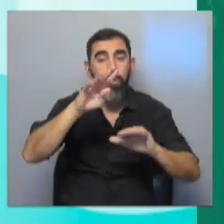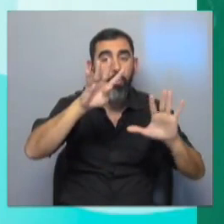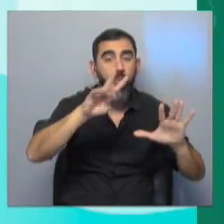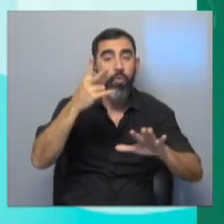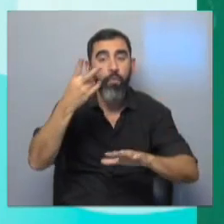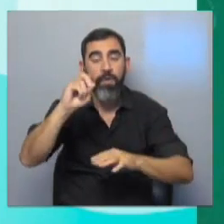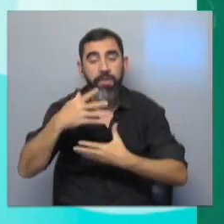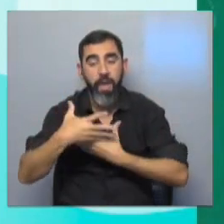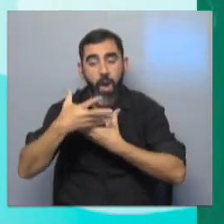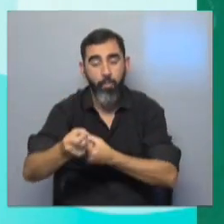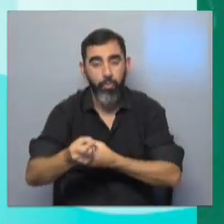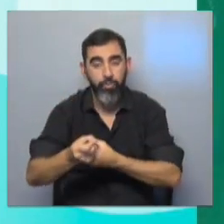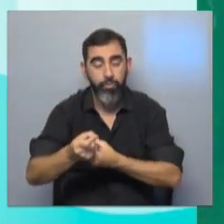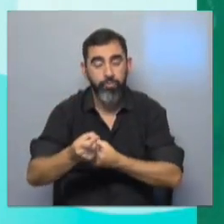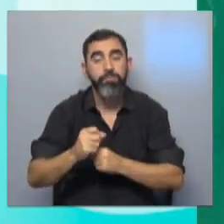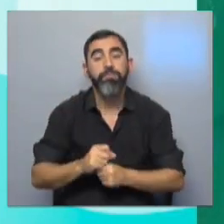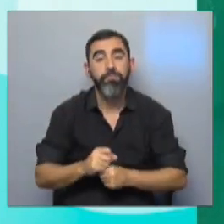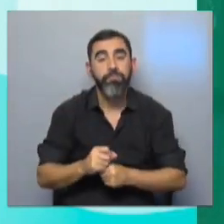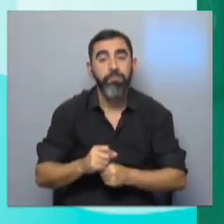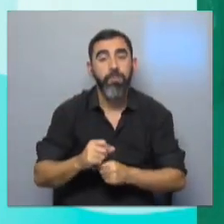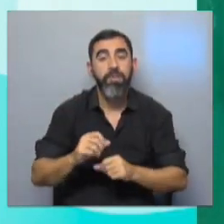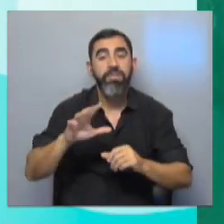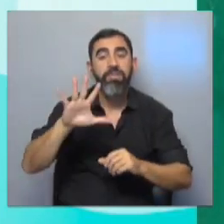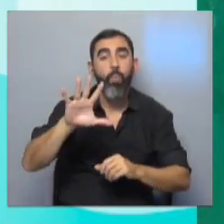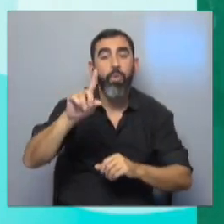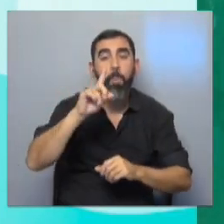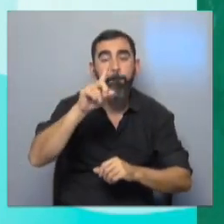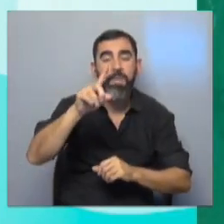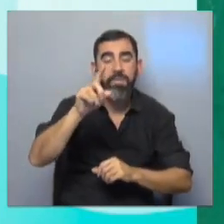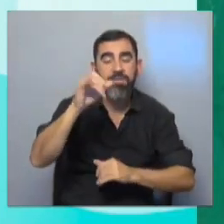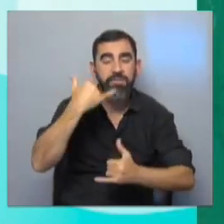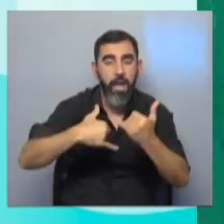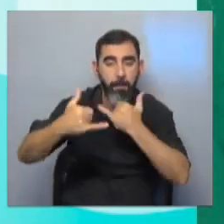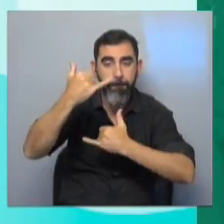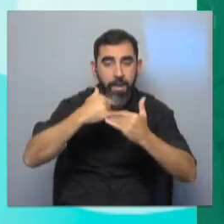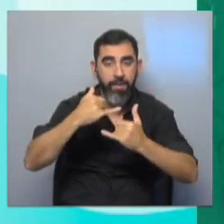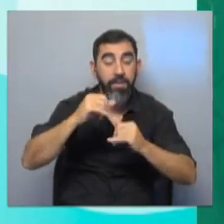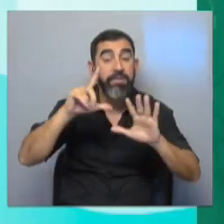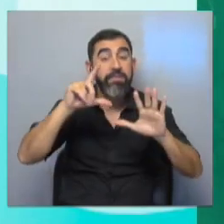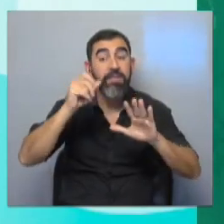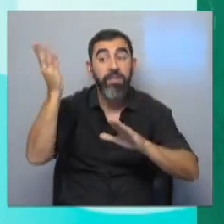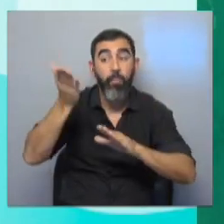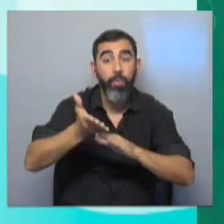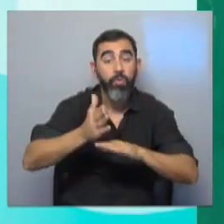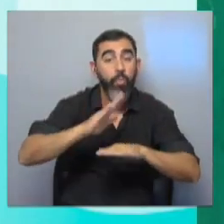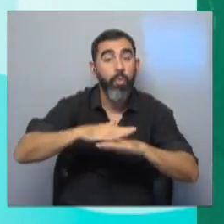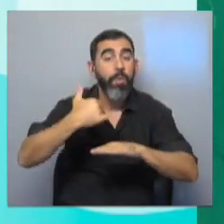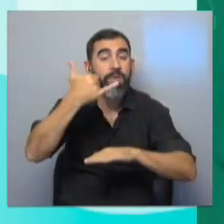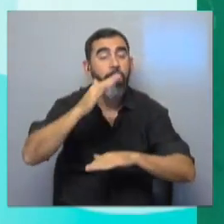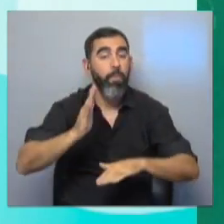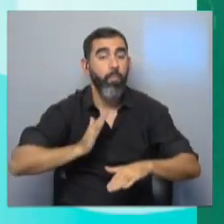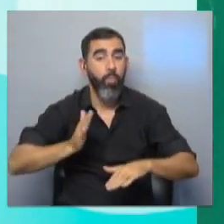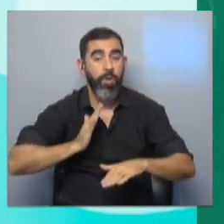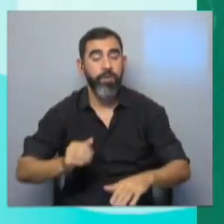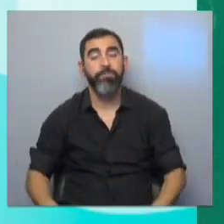0800-1920 de apoyo emocional del organismo recibió 51.800 llamadas, de las cuales 70% fueron